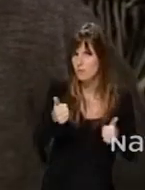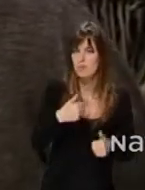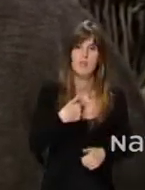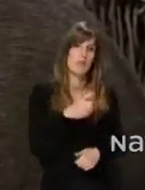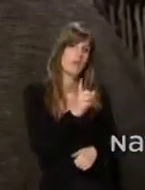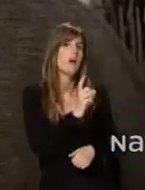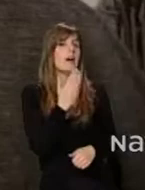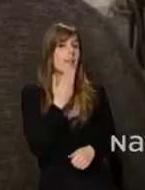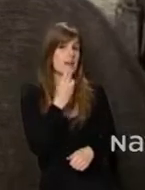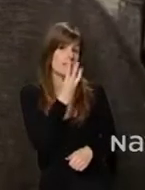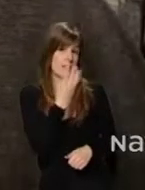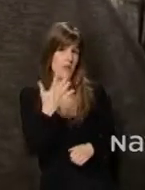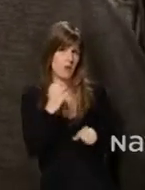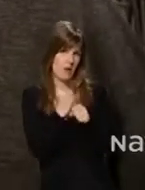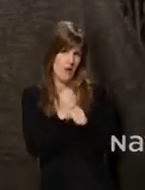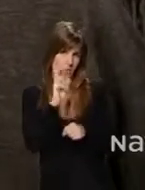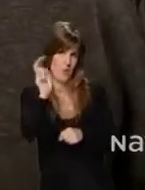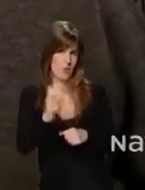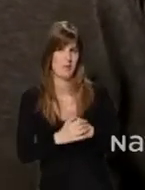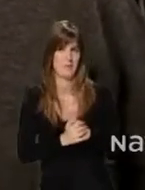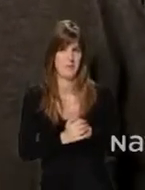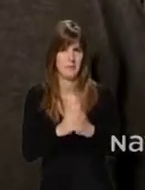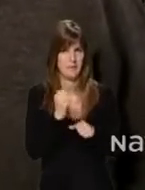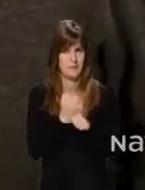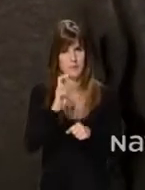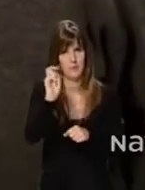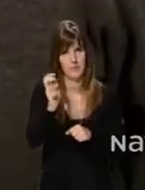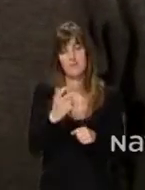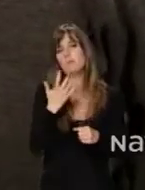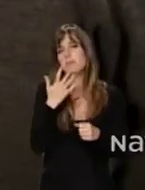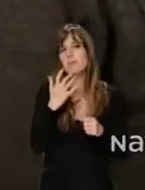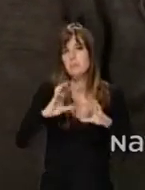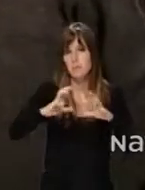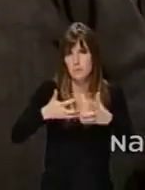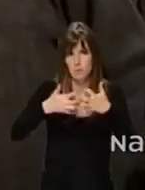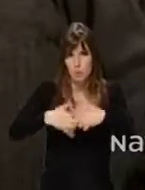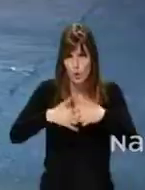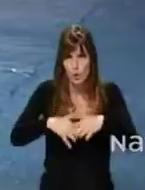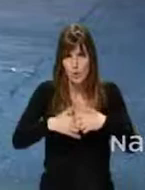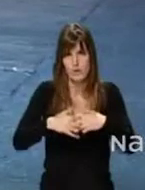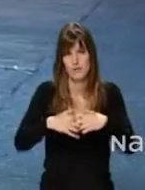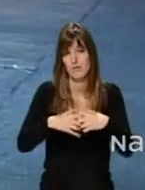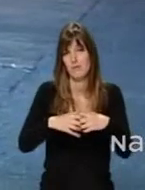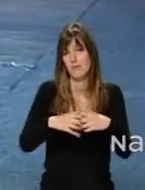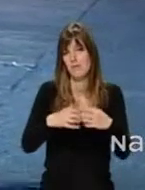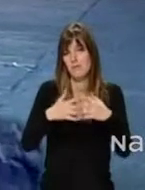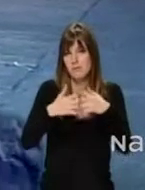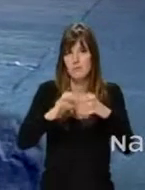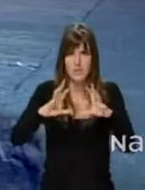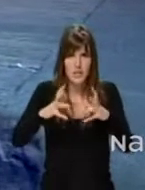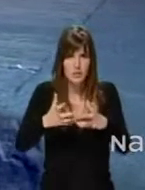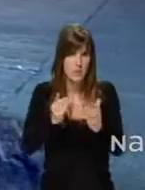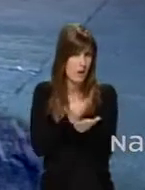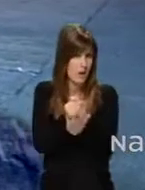A los 35, pero en otro trabajo. En motores y cosas de esos, agrícolas, tractores